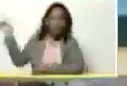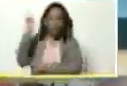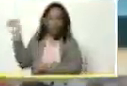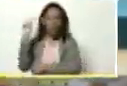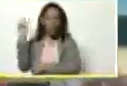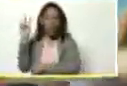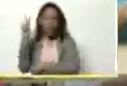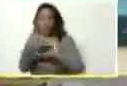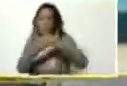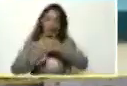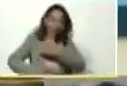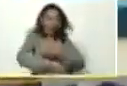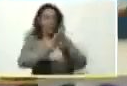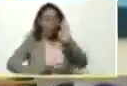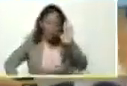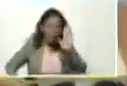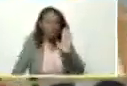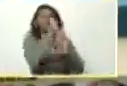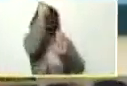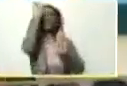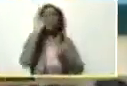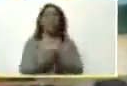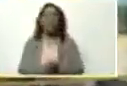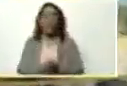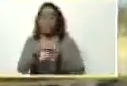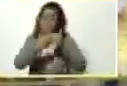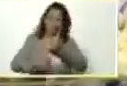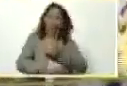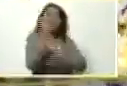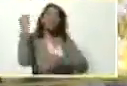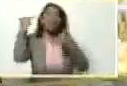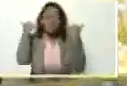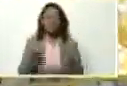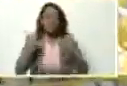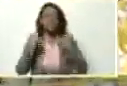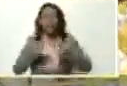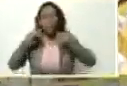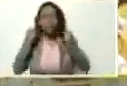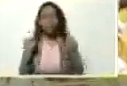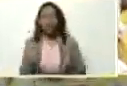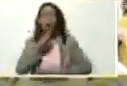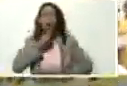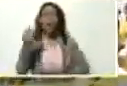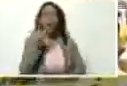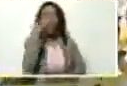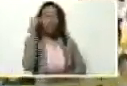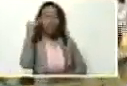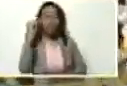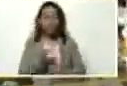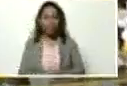Venezuela, lo que va es para adelante y para adelante es para allá, muchachos y muchachas.